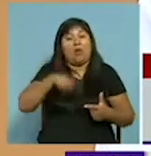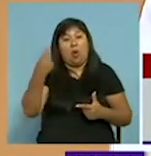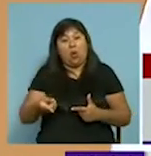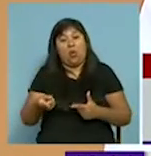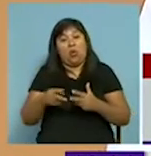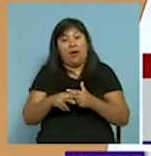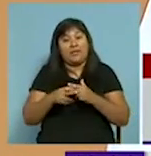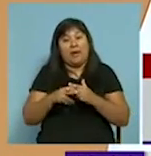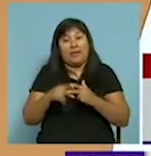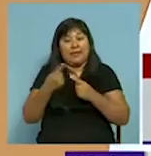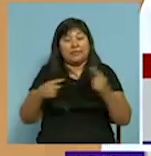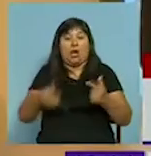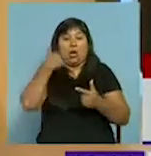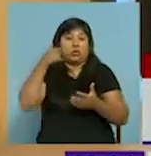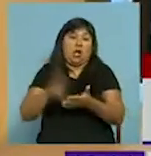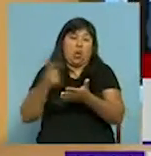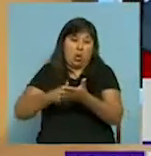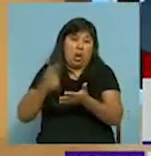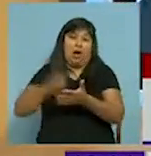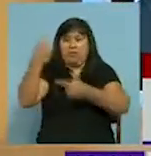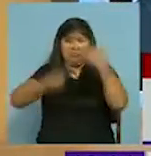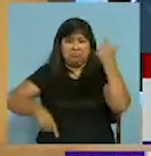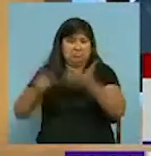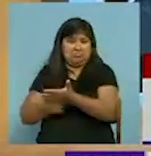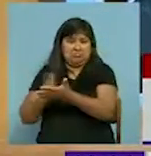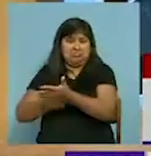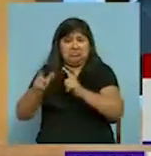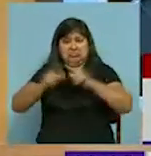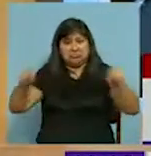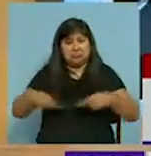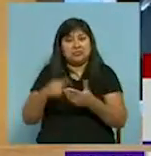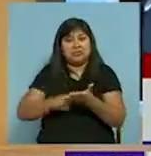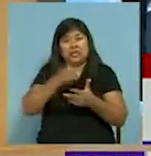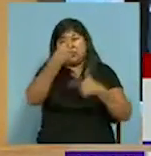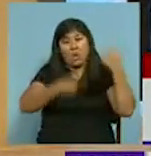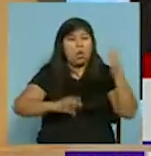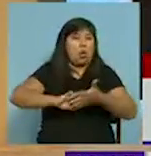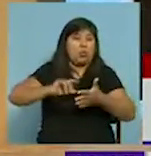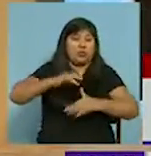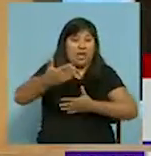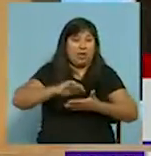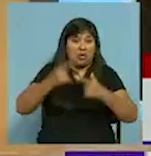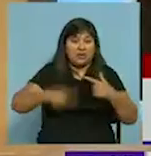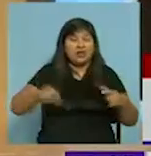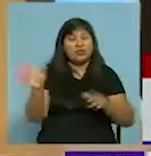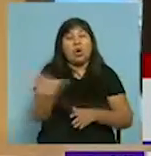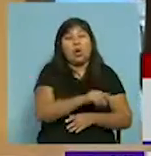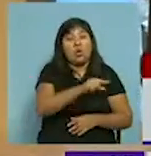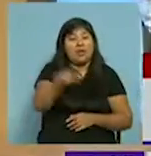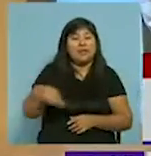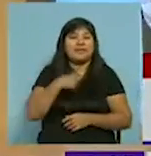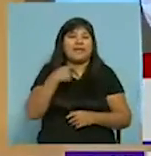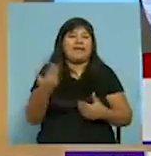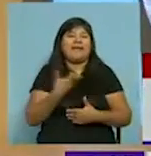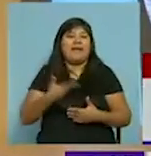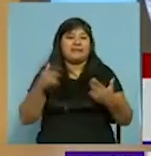extras de los celulares de los ipads de los de las computadoras y demás hace que los